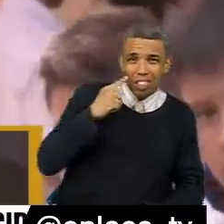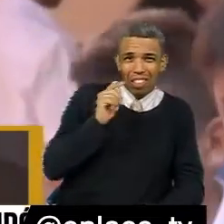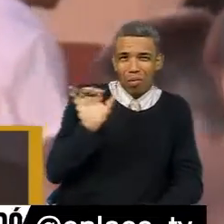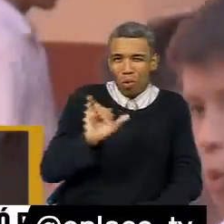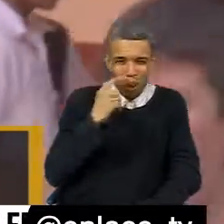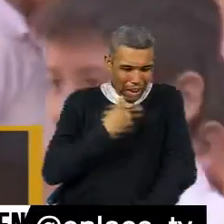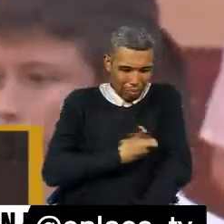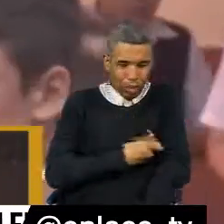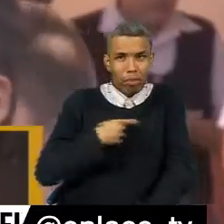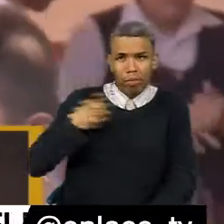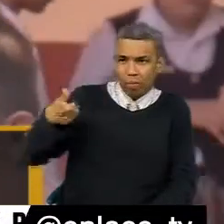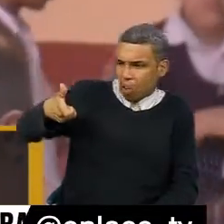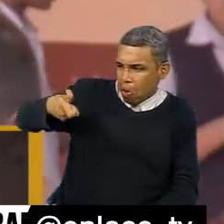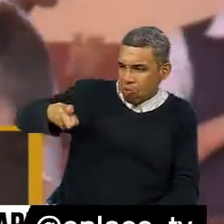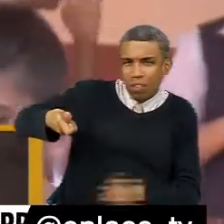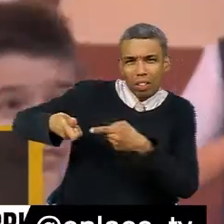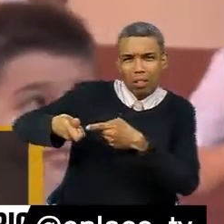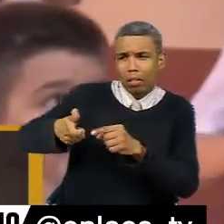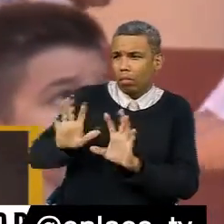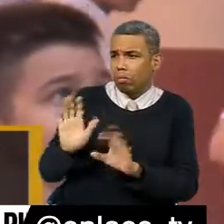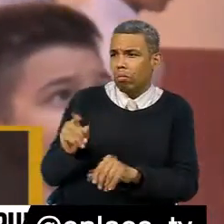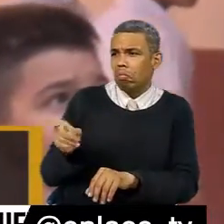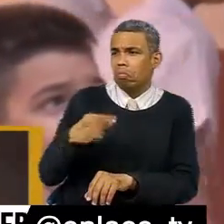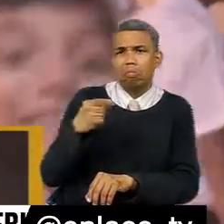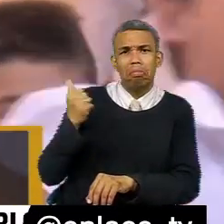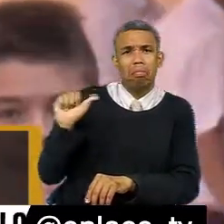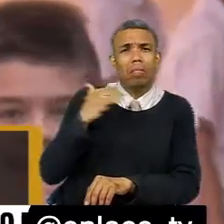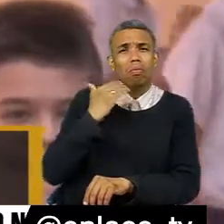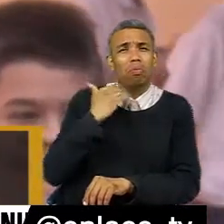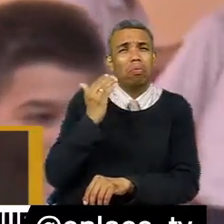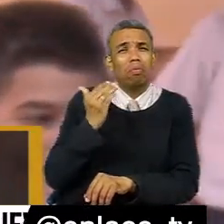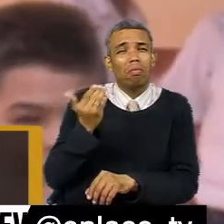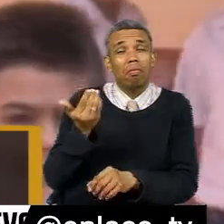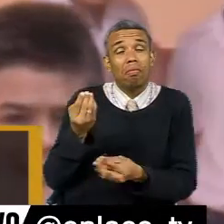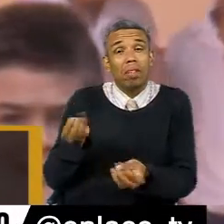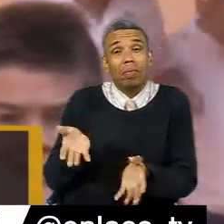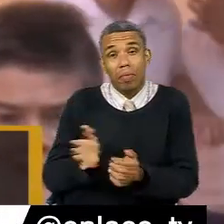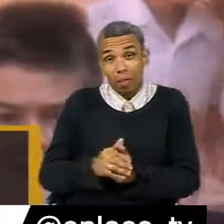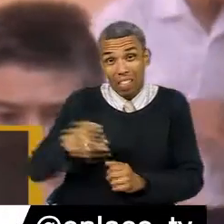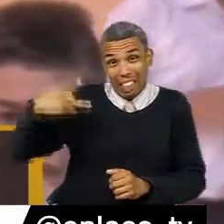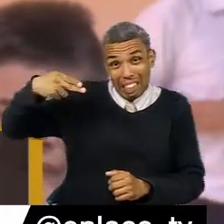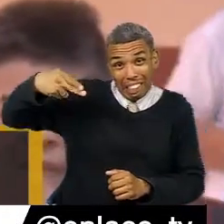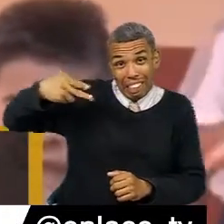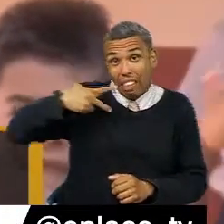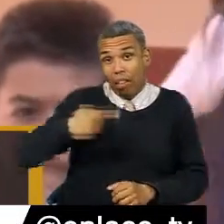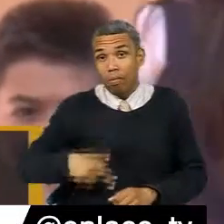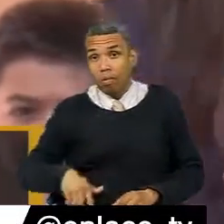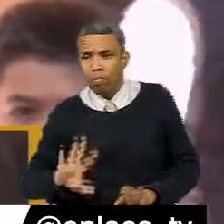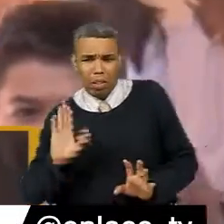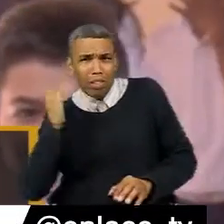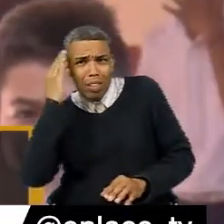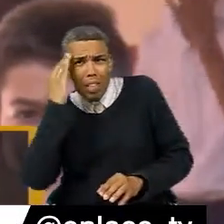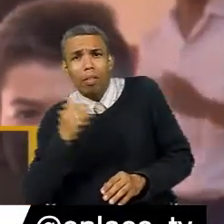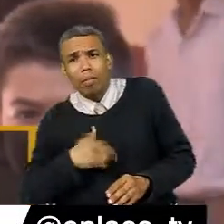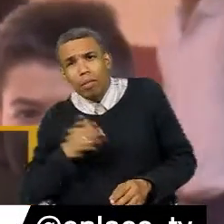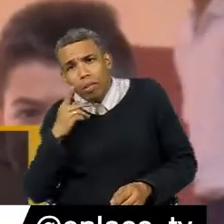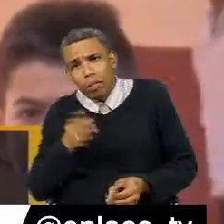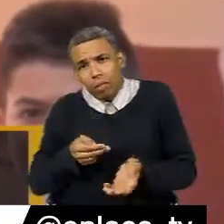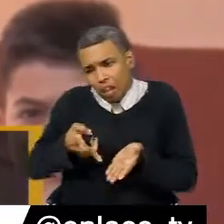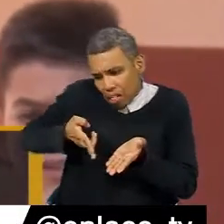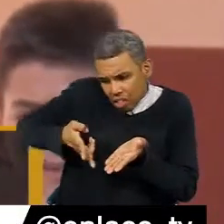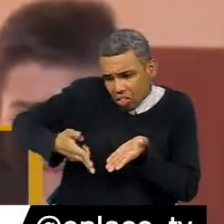que esto no se permita al interior de las aulas educativas. Las tijeras son puntiagudas, sabemos que los niños necesitan trabajar, pero para eso existen unas tijeras que